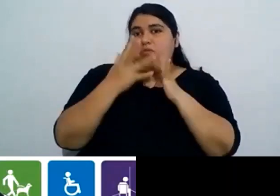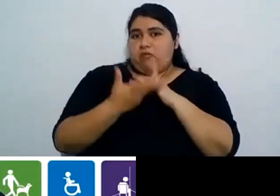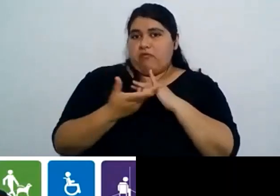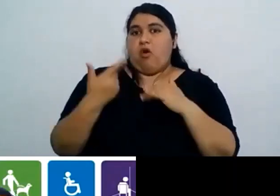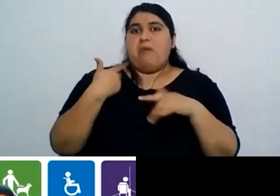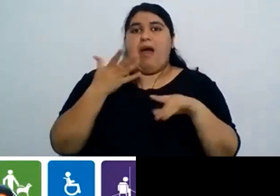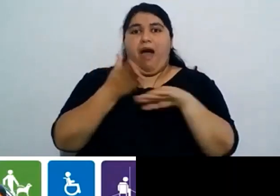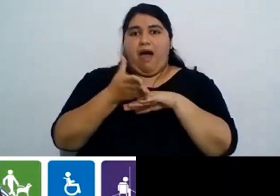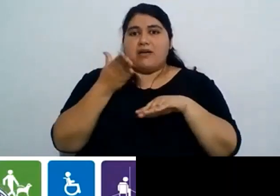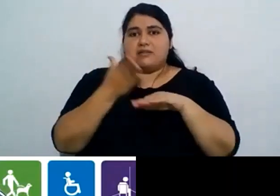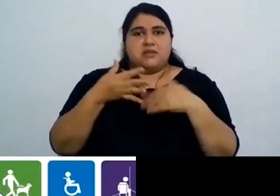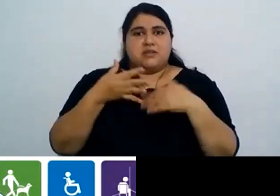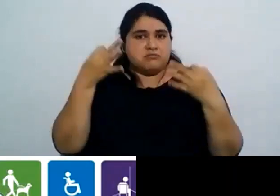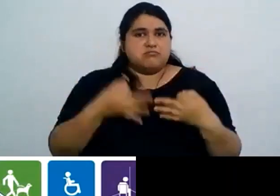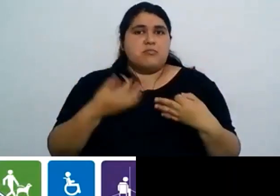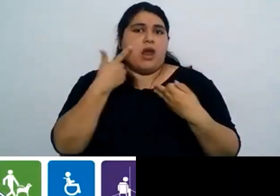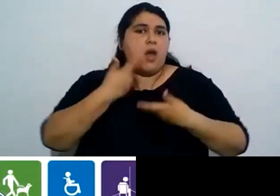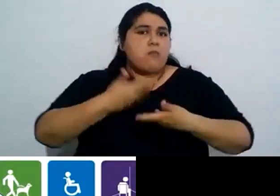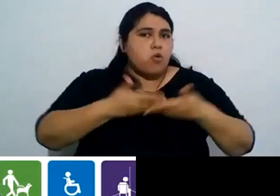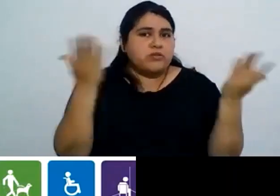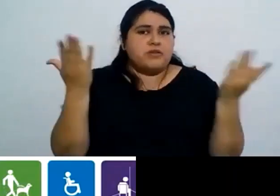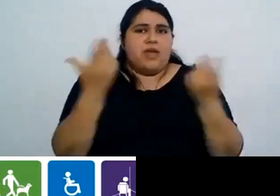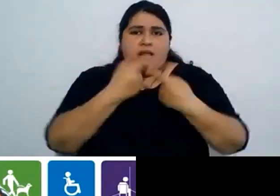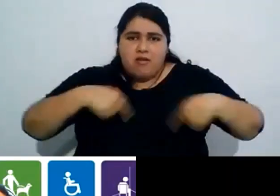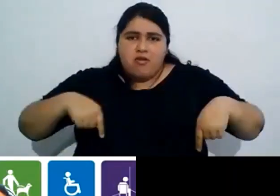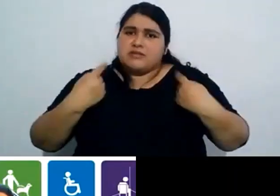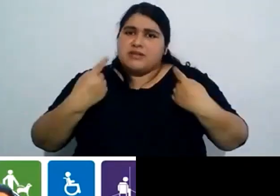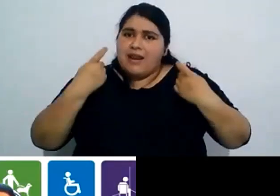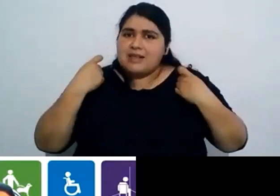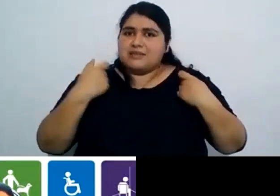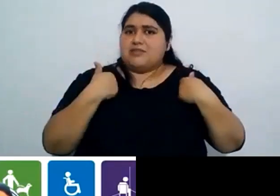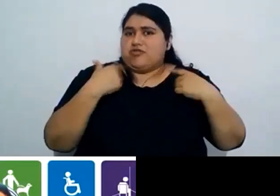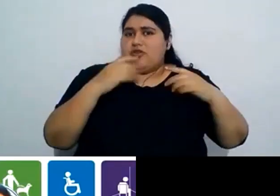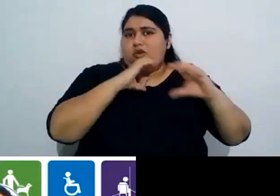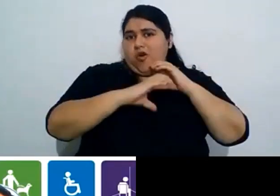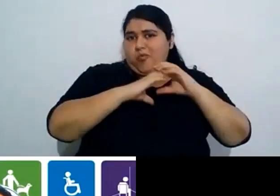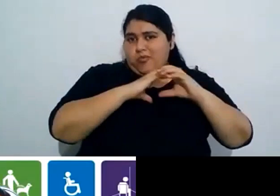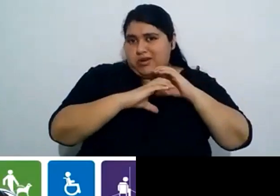accesibilidad para mostrar las necesidades comunicacionales de personas